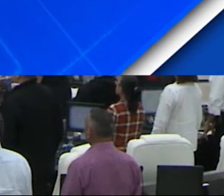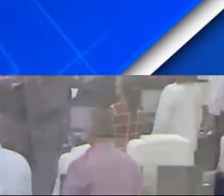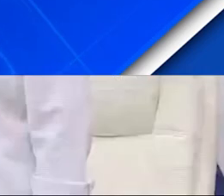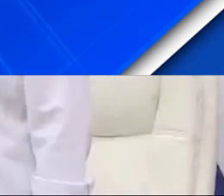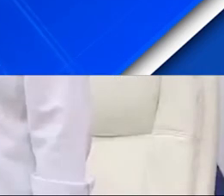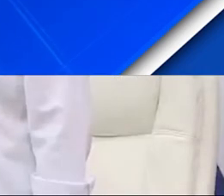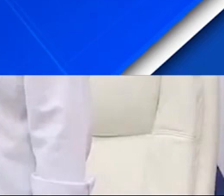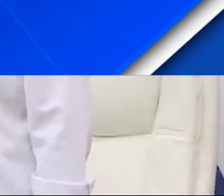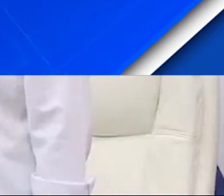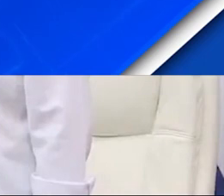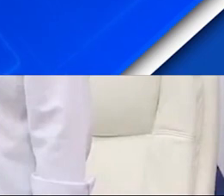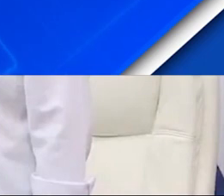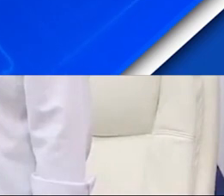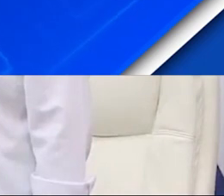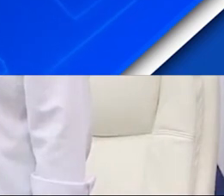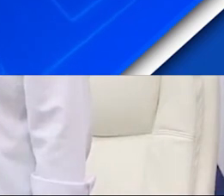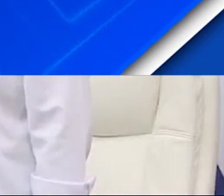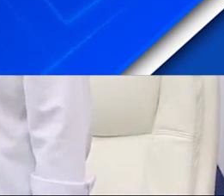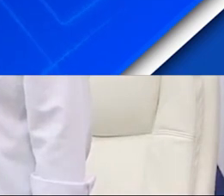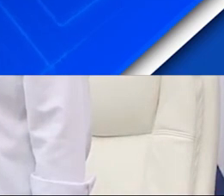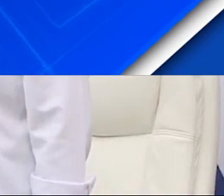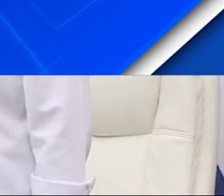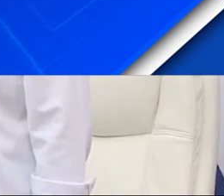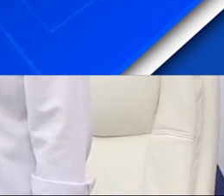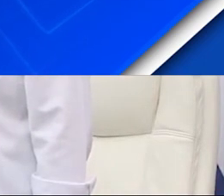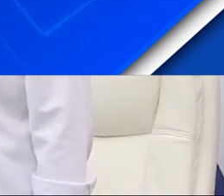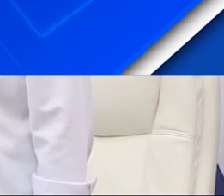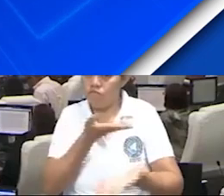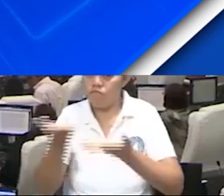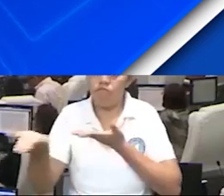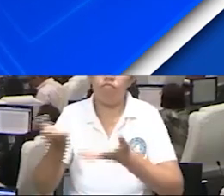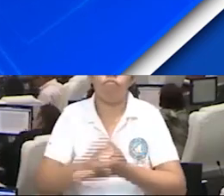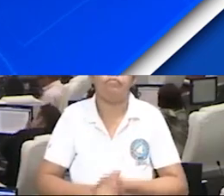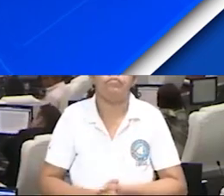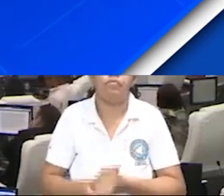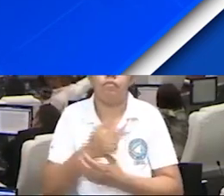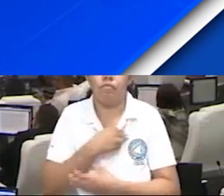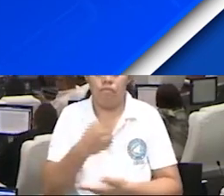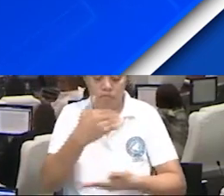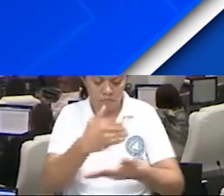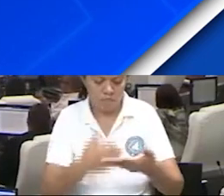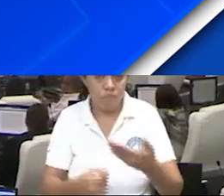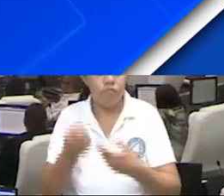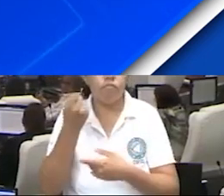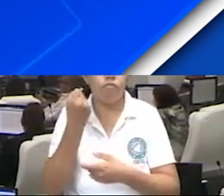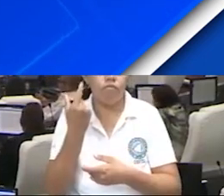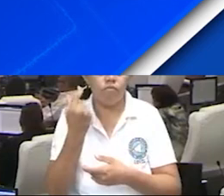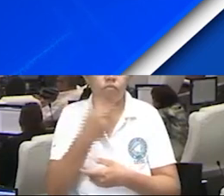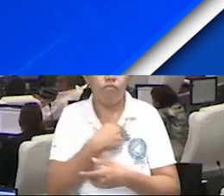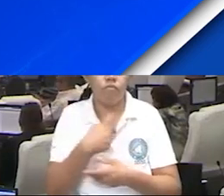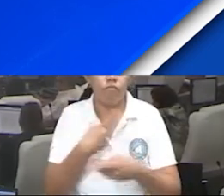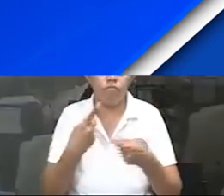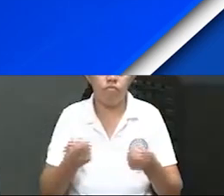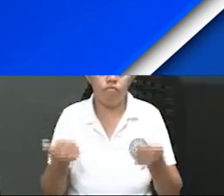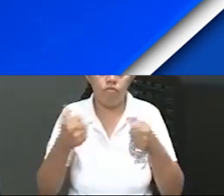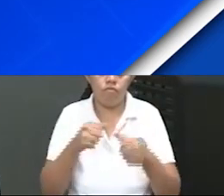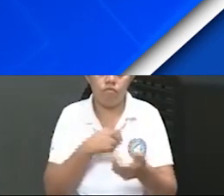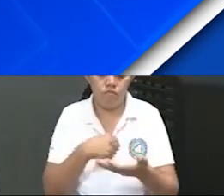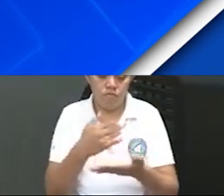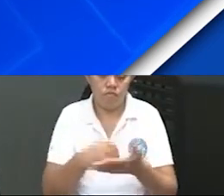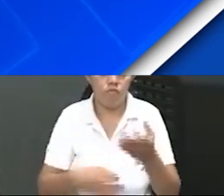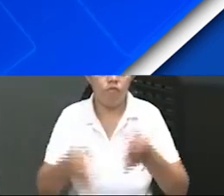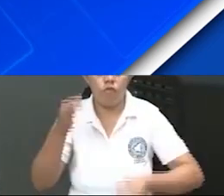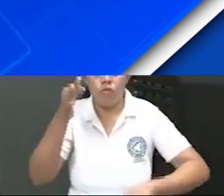y farmacéutica con la República de Irán. El memorándum de entendimiento establece el